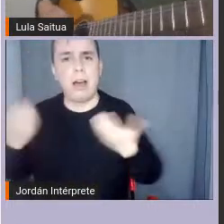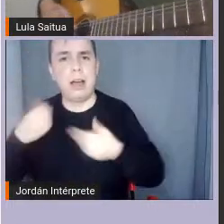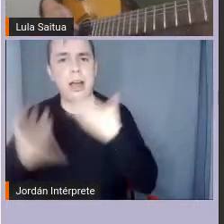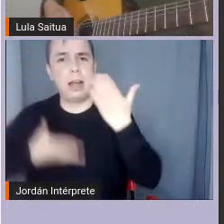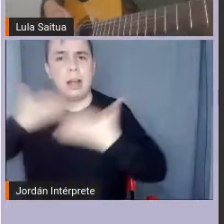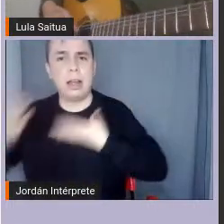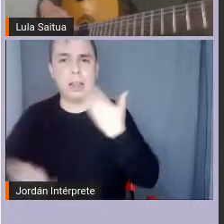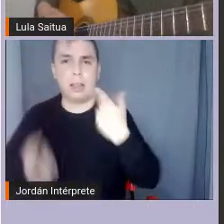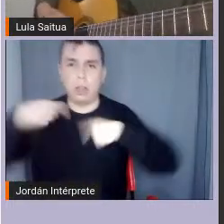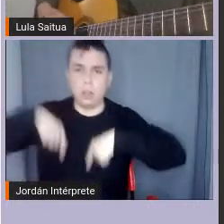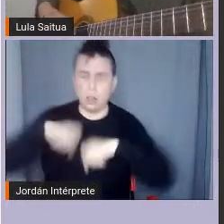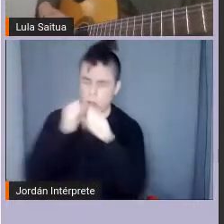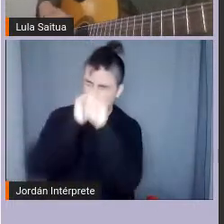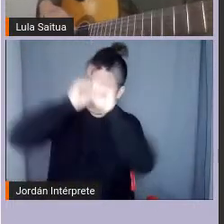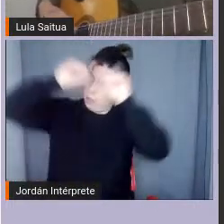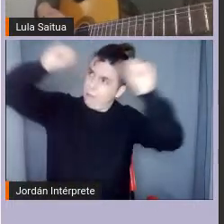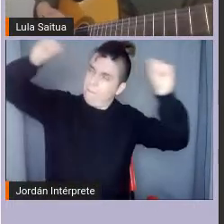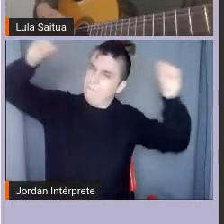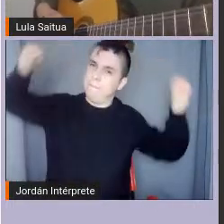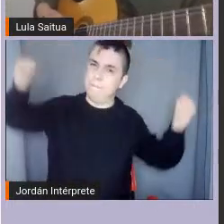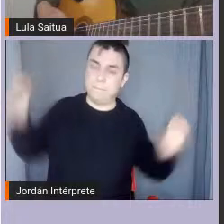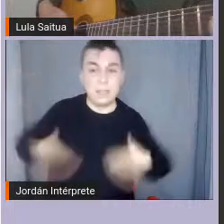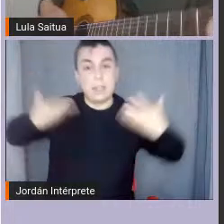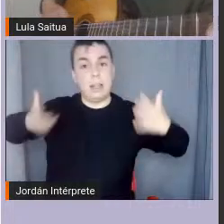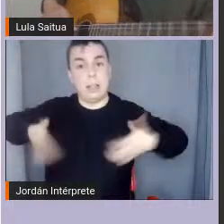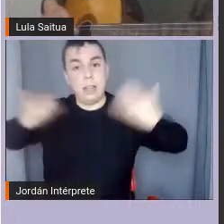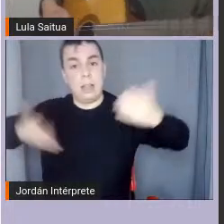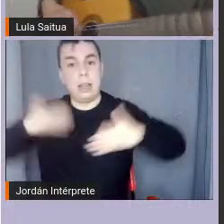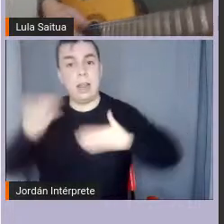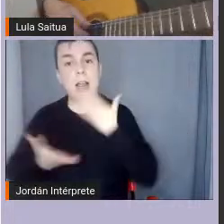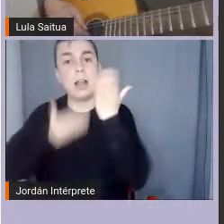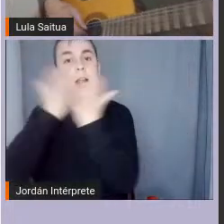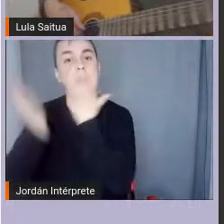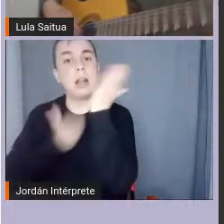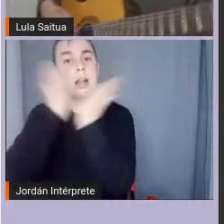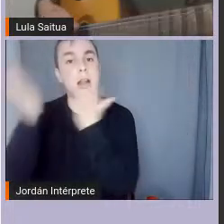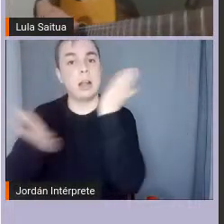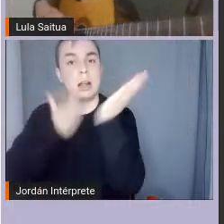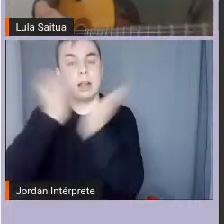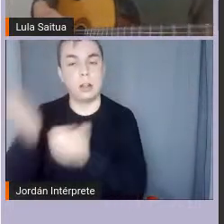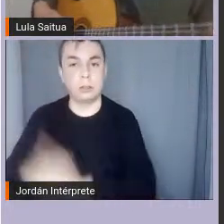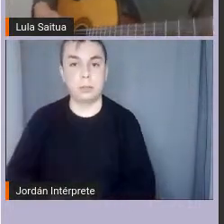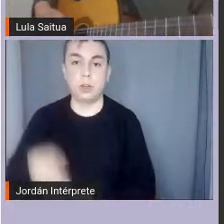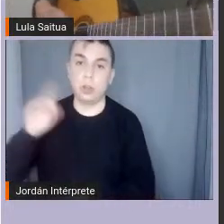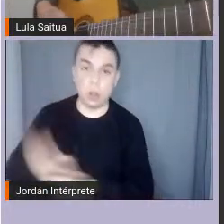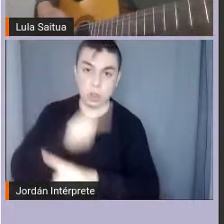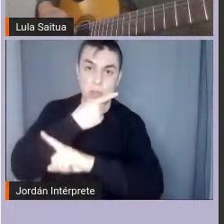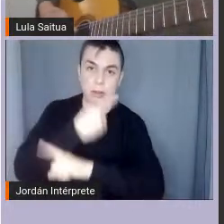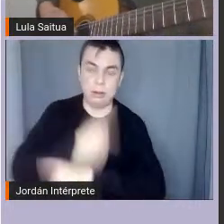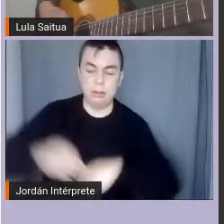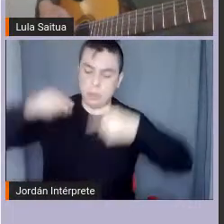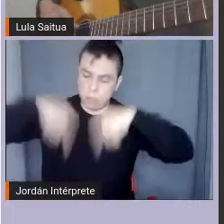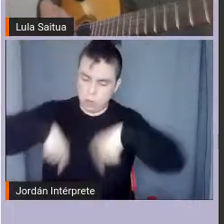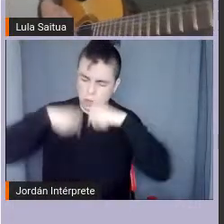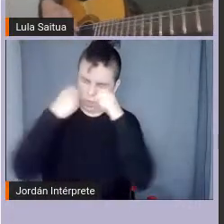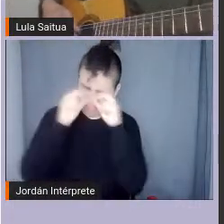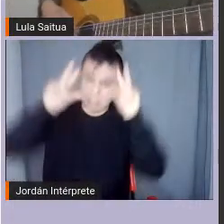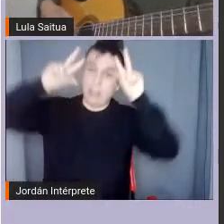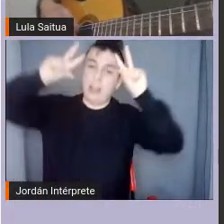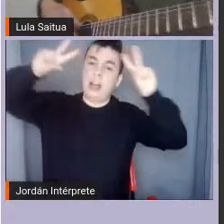cantar. Hoy desperté con ganas de cantar. ¿Otra vez? Hoy desperté